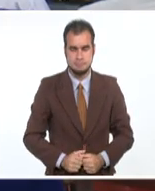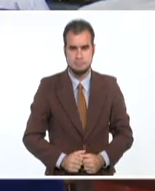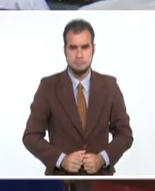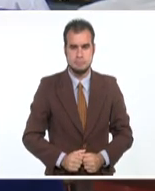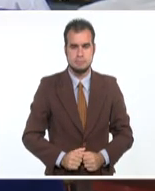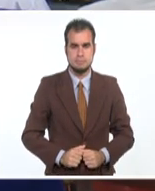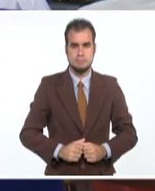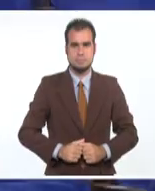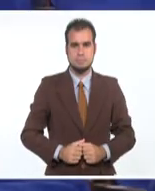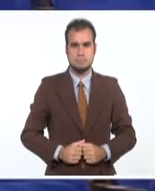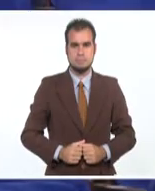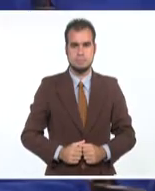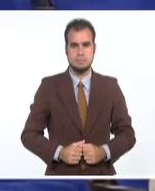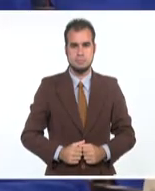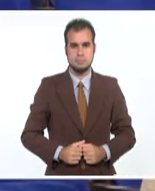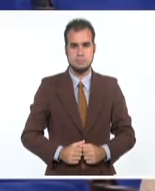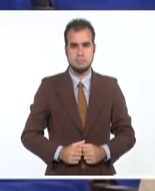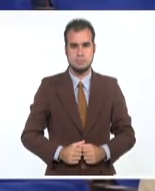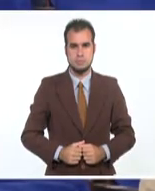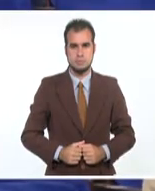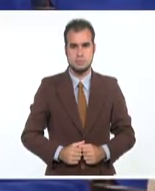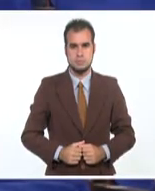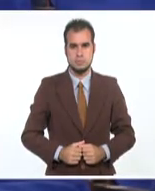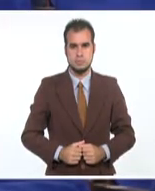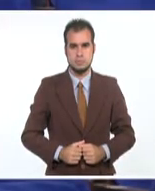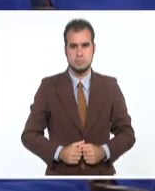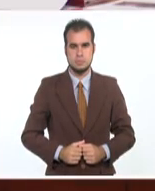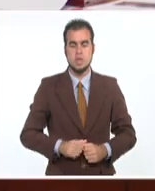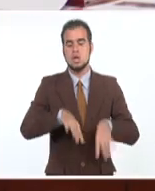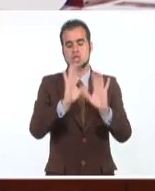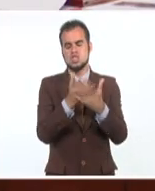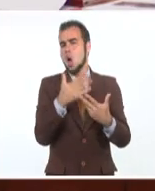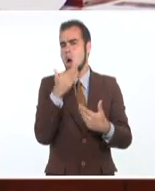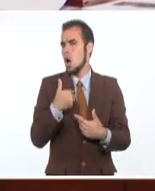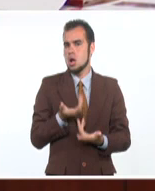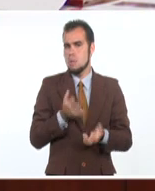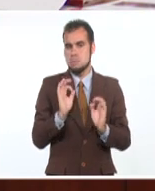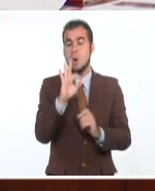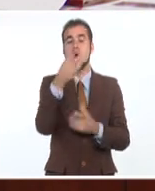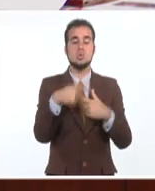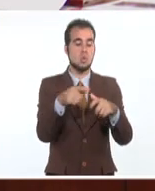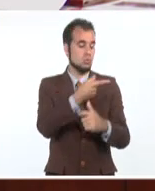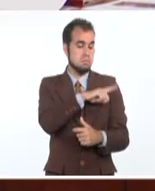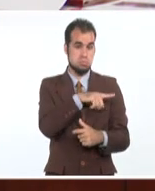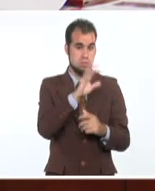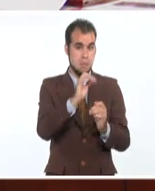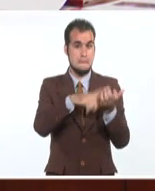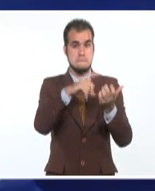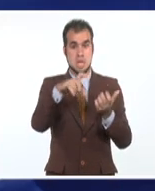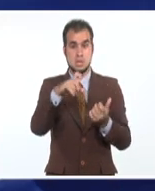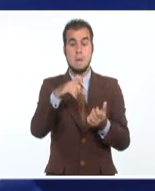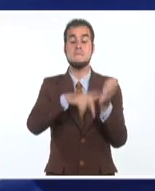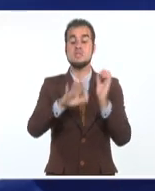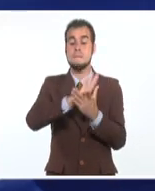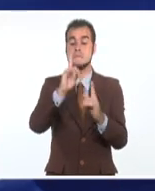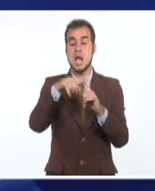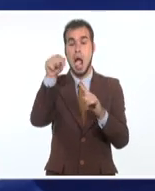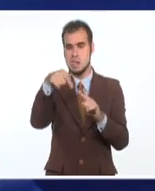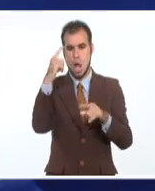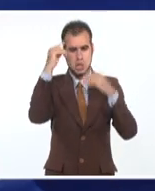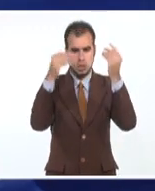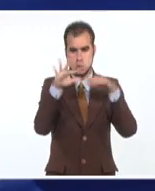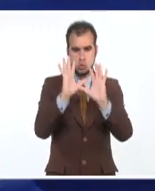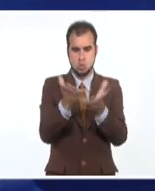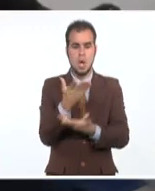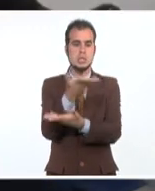acciones para dar continuidad a las ideas, conceptos y directrices emanados del octavo Congreso fueron analizadas en Matanzas por el secretariado del